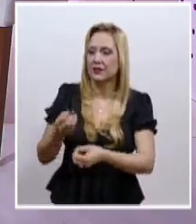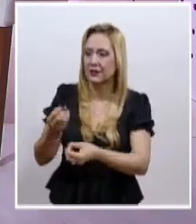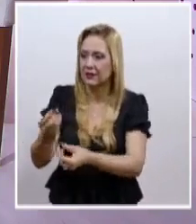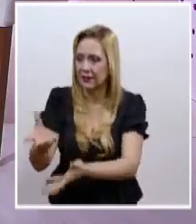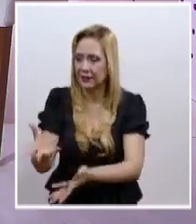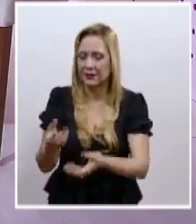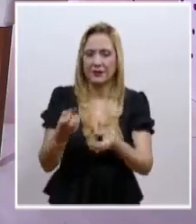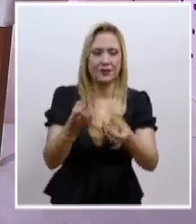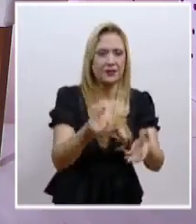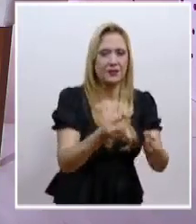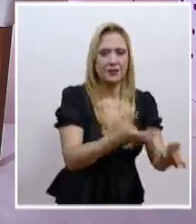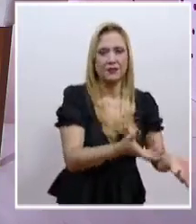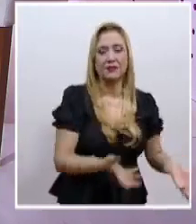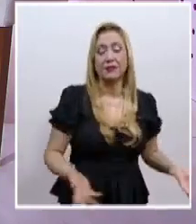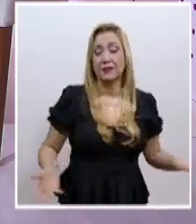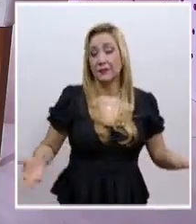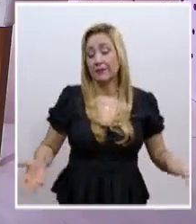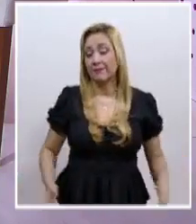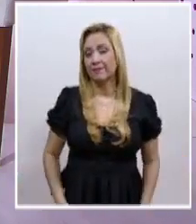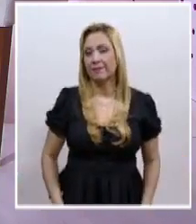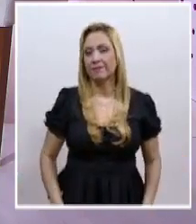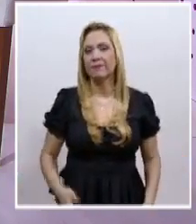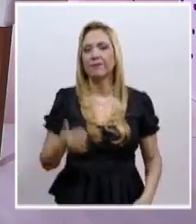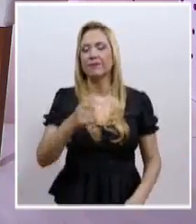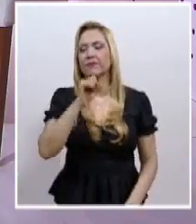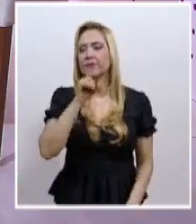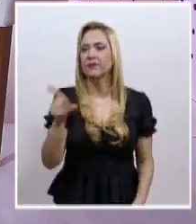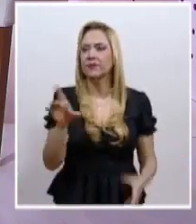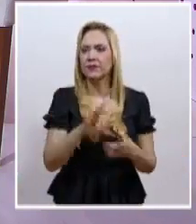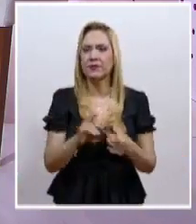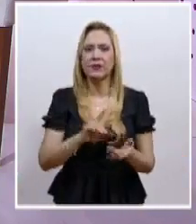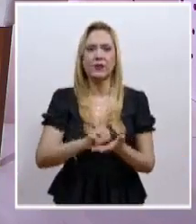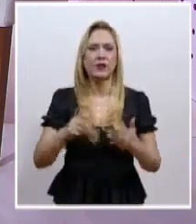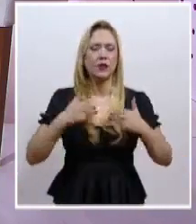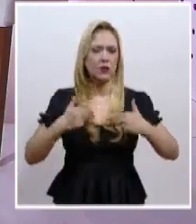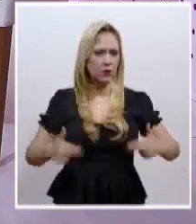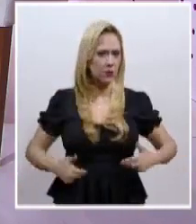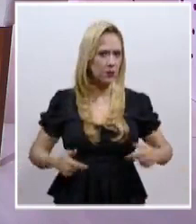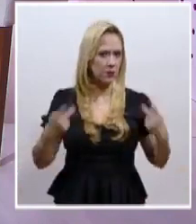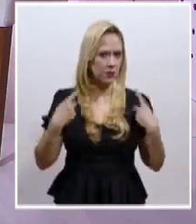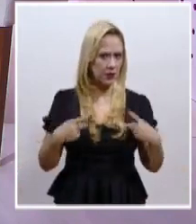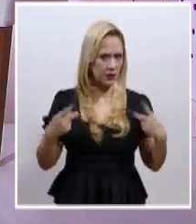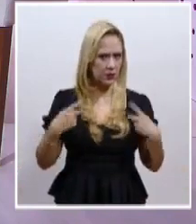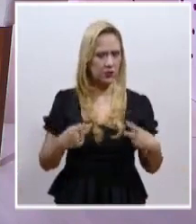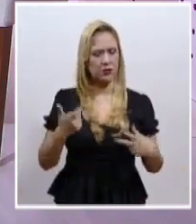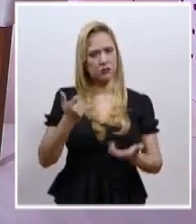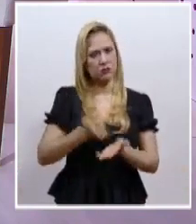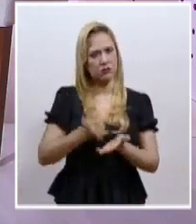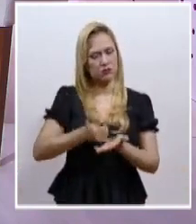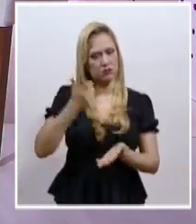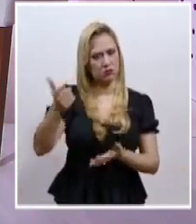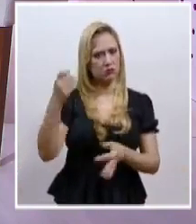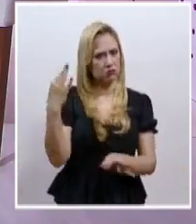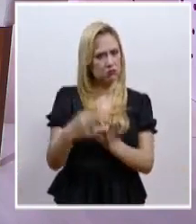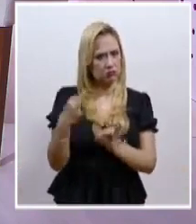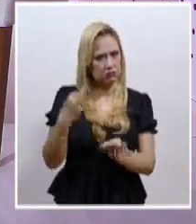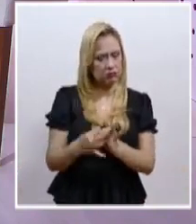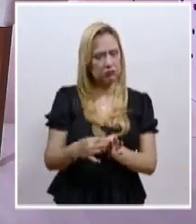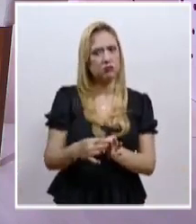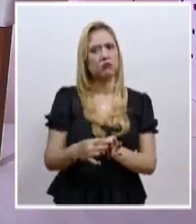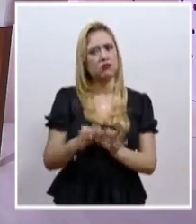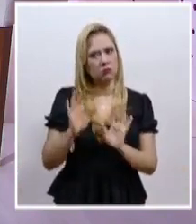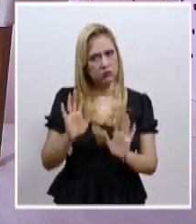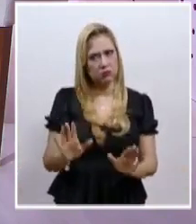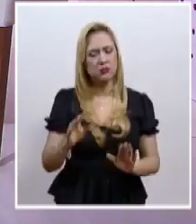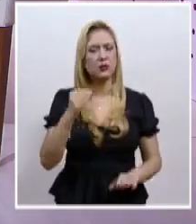buena parte de la población. También mencionabas los derechos humanos de las personas que contribuyen. Esto es digamos, un tema más técnico de